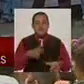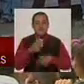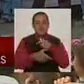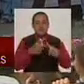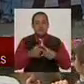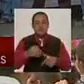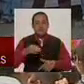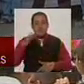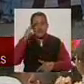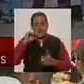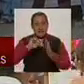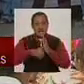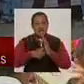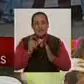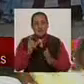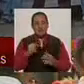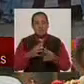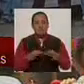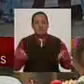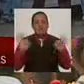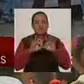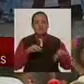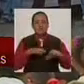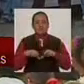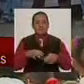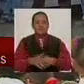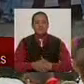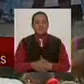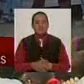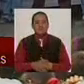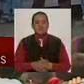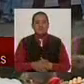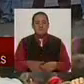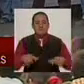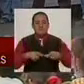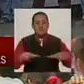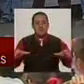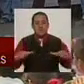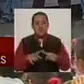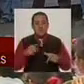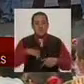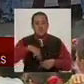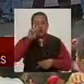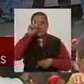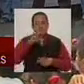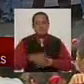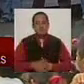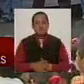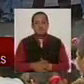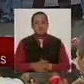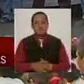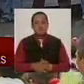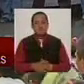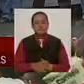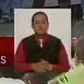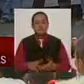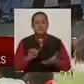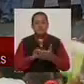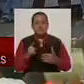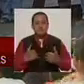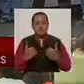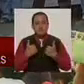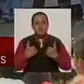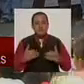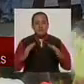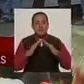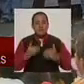muy importante lo que se viene haciendo en esta zona del país, que es habitada por la